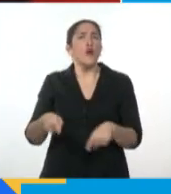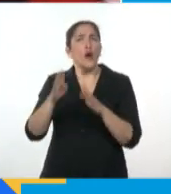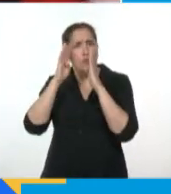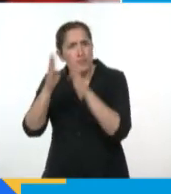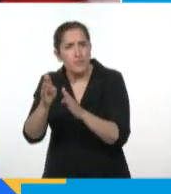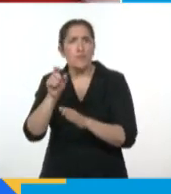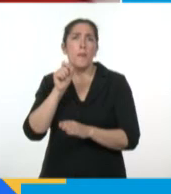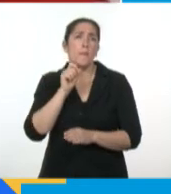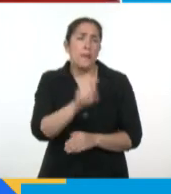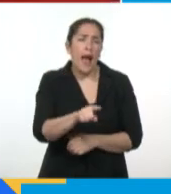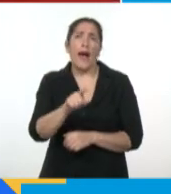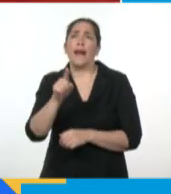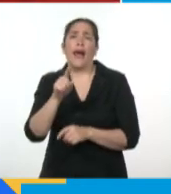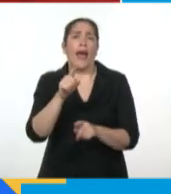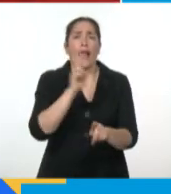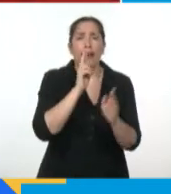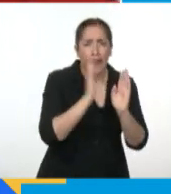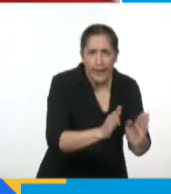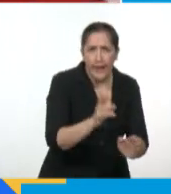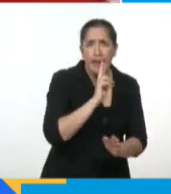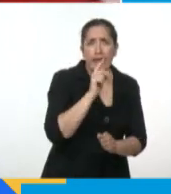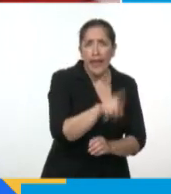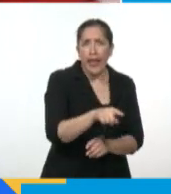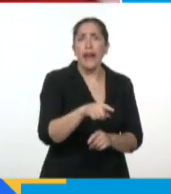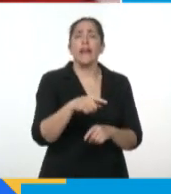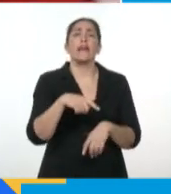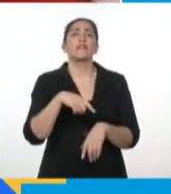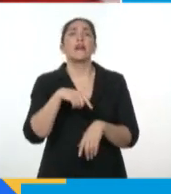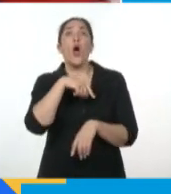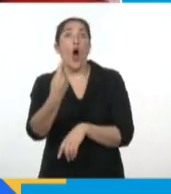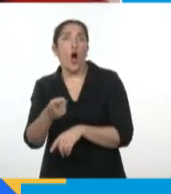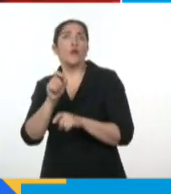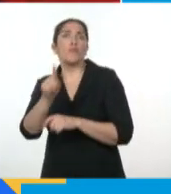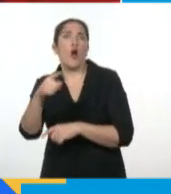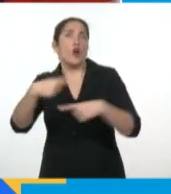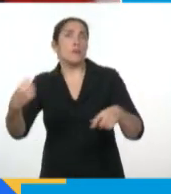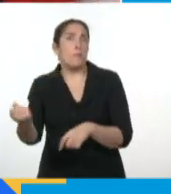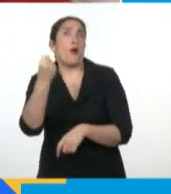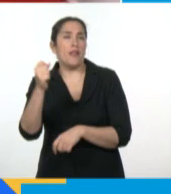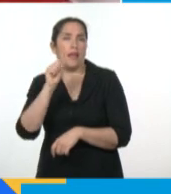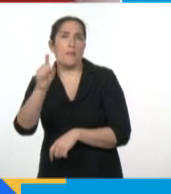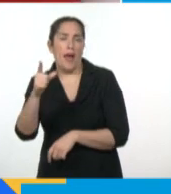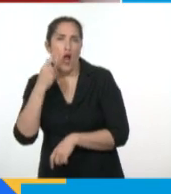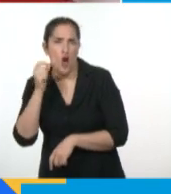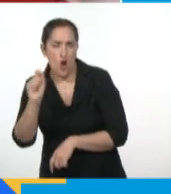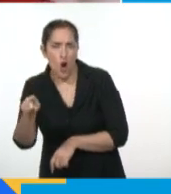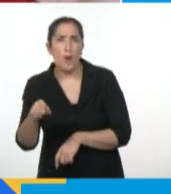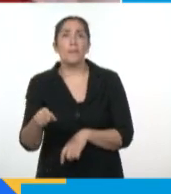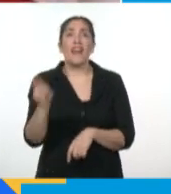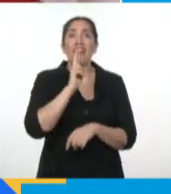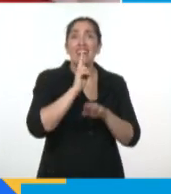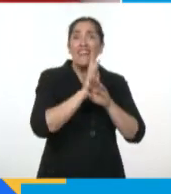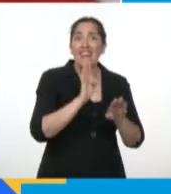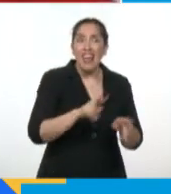para las niñas, tareas mucho más trascendentales para los varones, que obliga a las niñas inclusive a determinado tipo